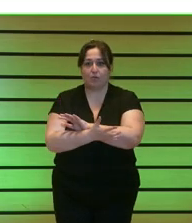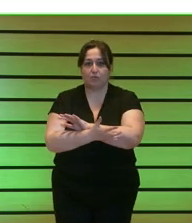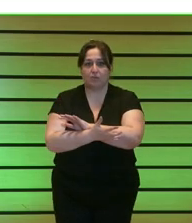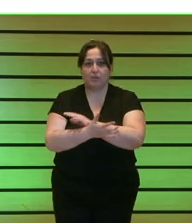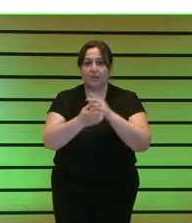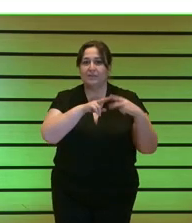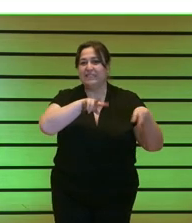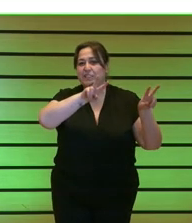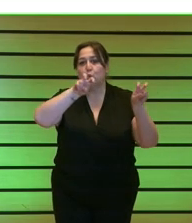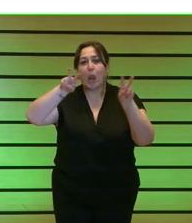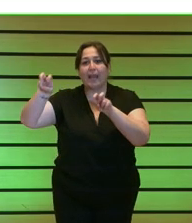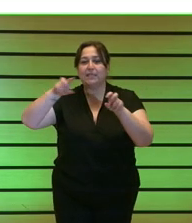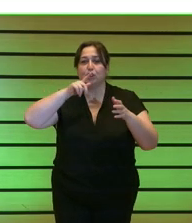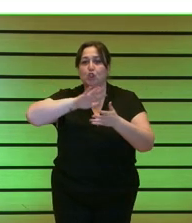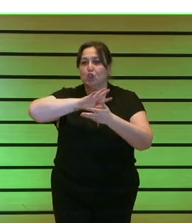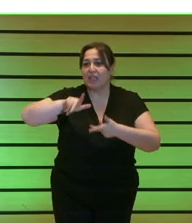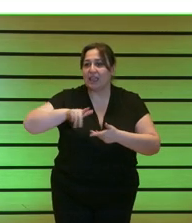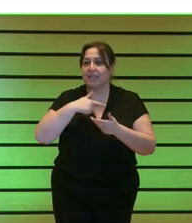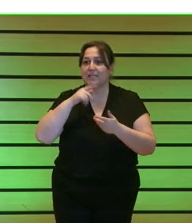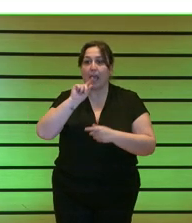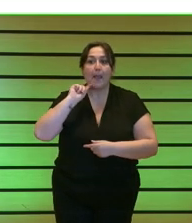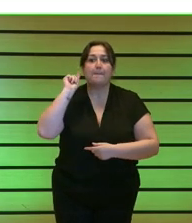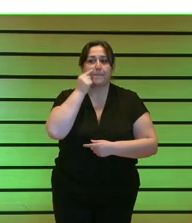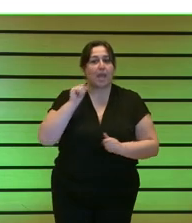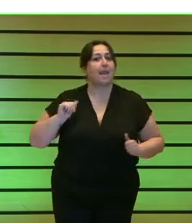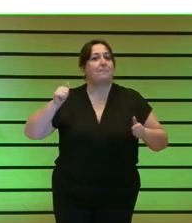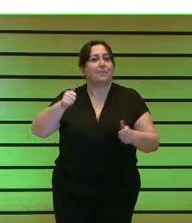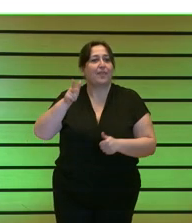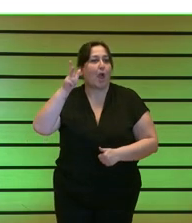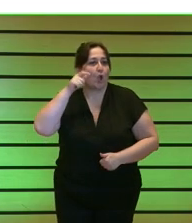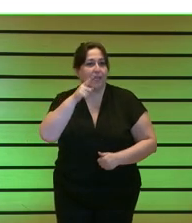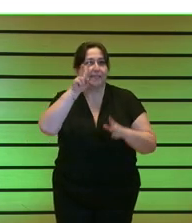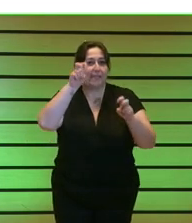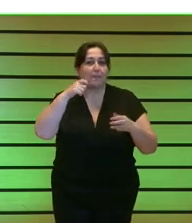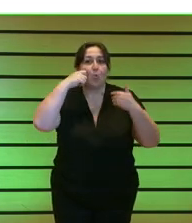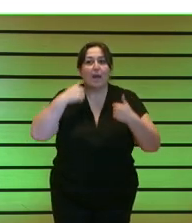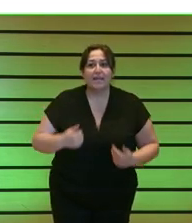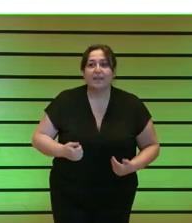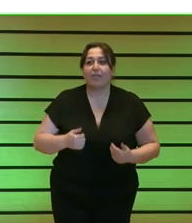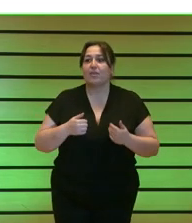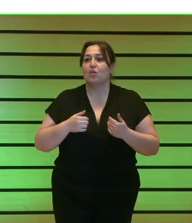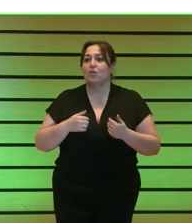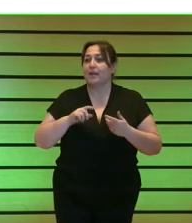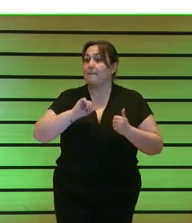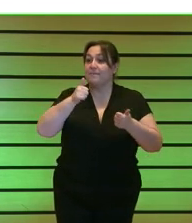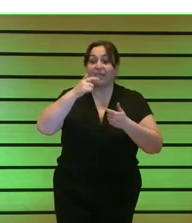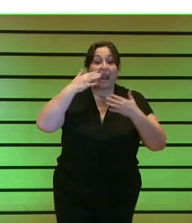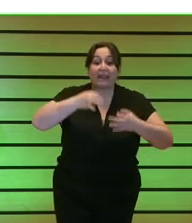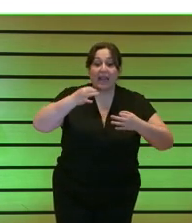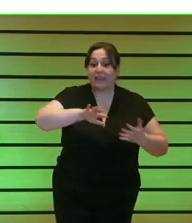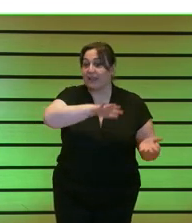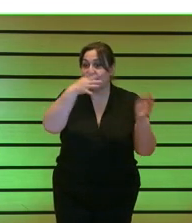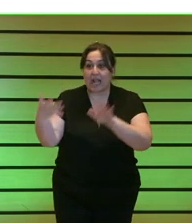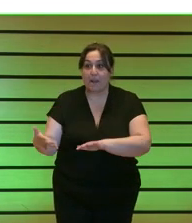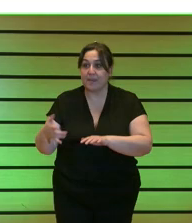titulares múltiples noticias donde empieza a sonar esto de la humanización donde empiezan a transformarse las realidades y donde se empiezan a abrir